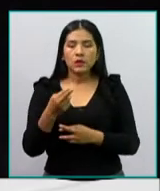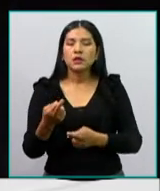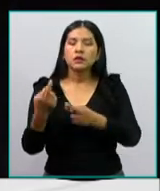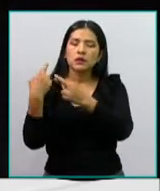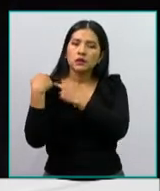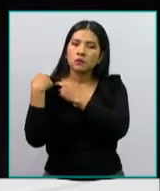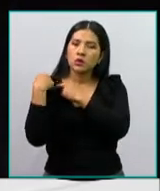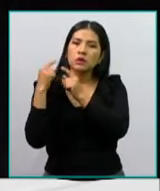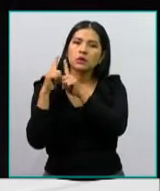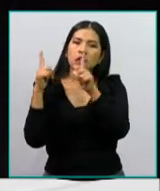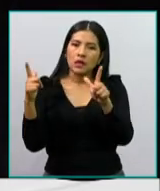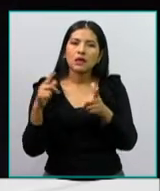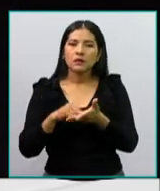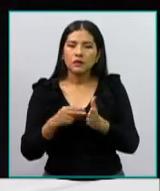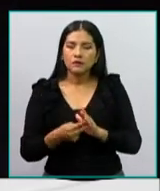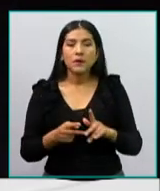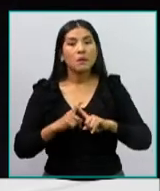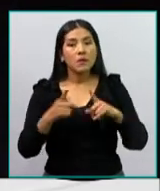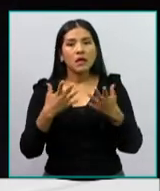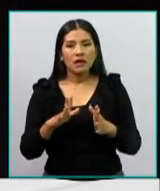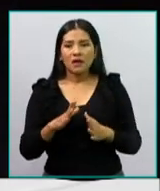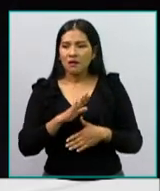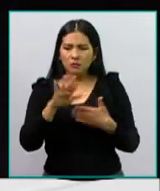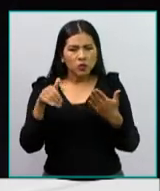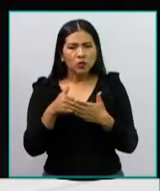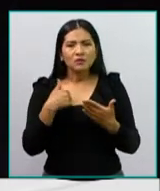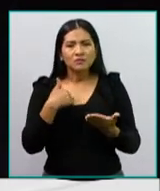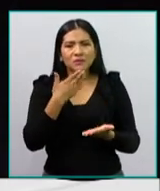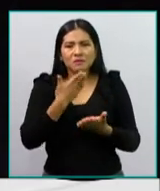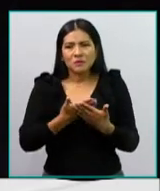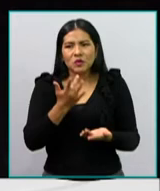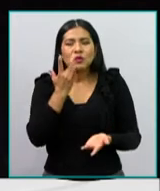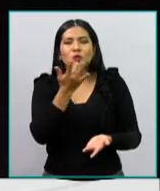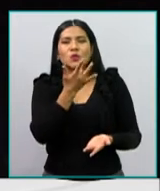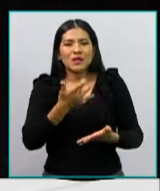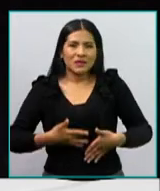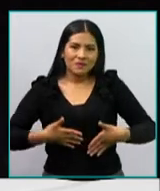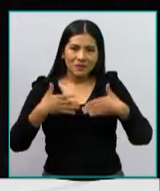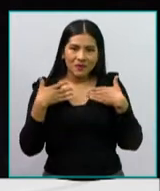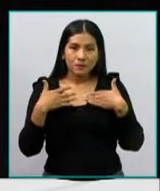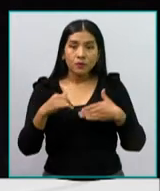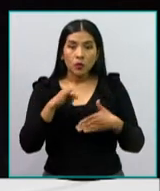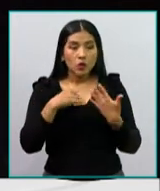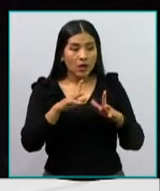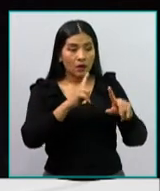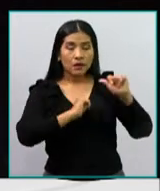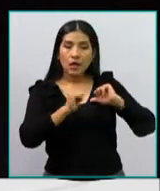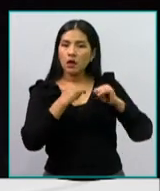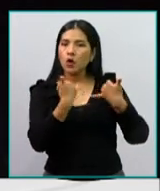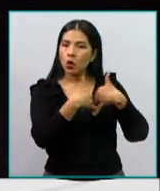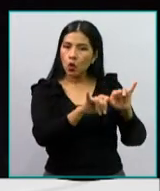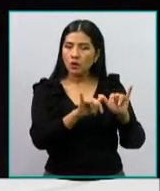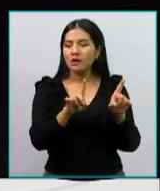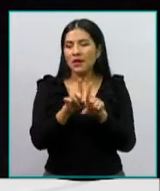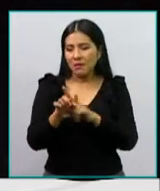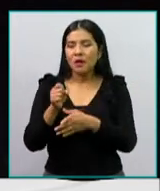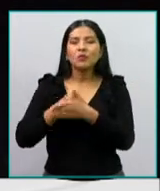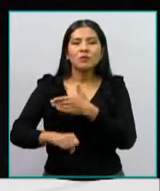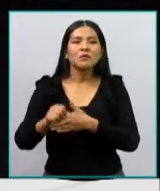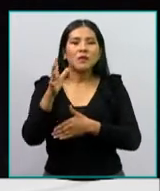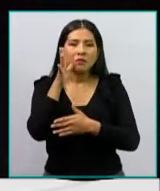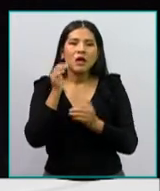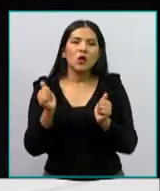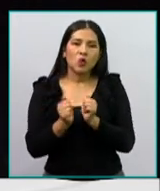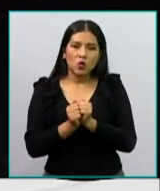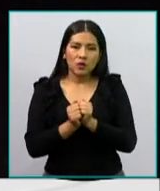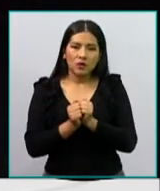responsabilidades, ¿no? Pero la vida ha sido muy generosa conmigo, que no me ha permitido dejar mi arte. Y más bien yo considero que mi guagua ha sido